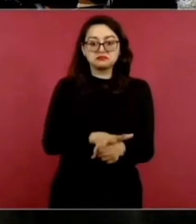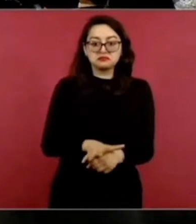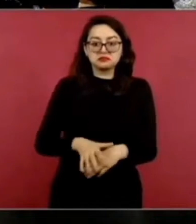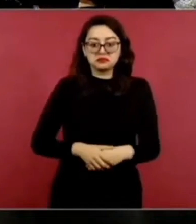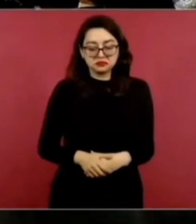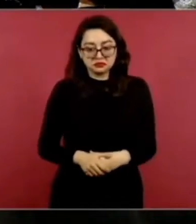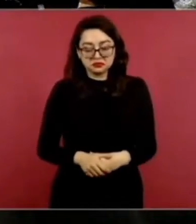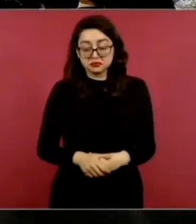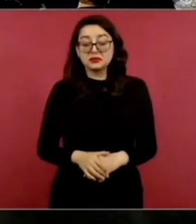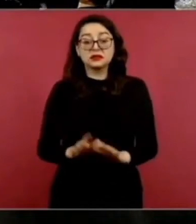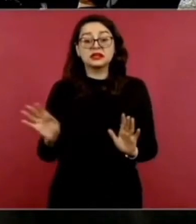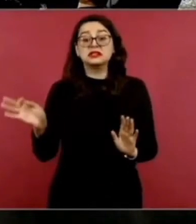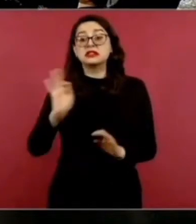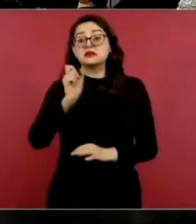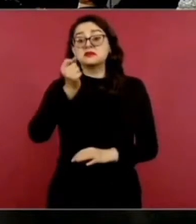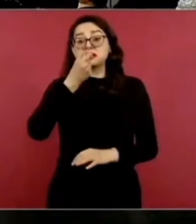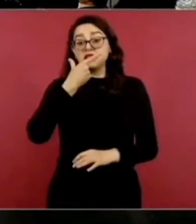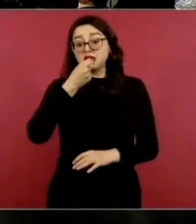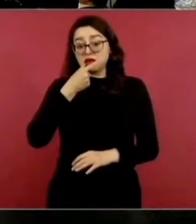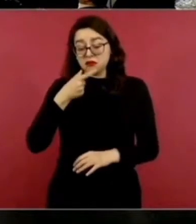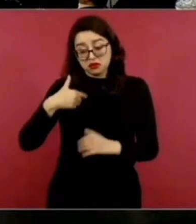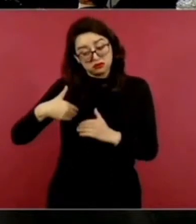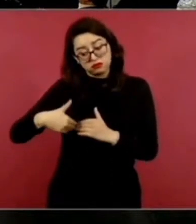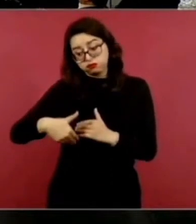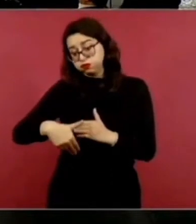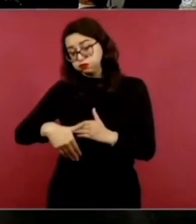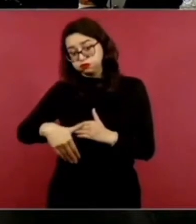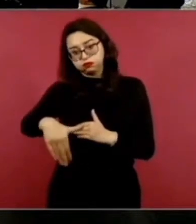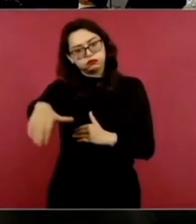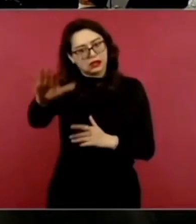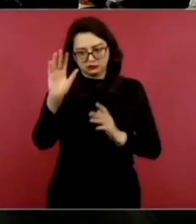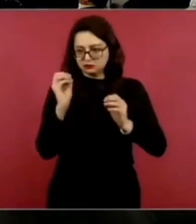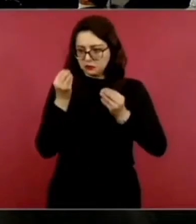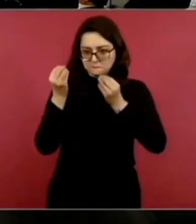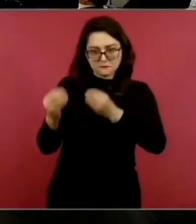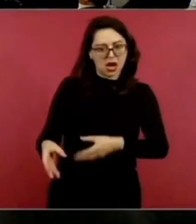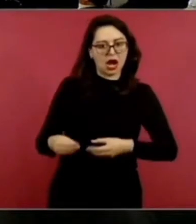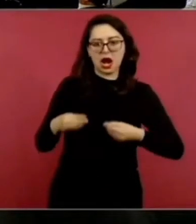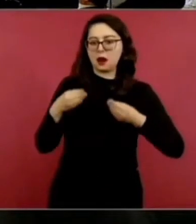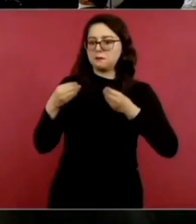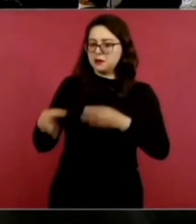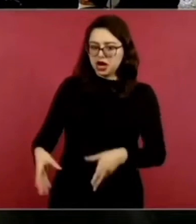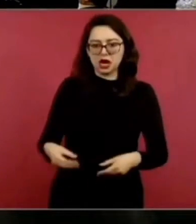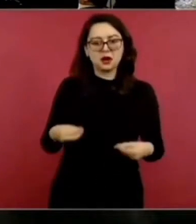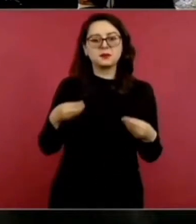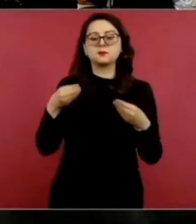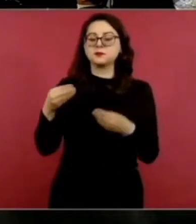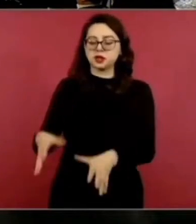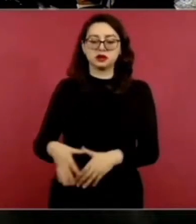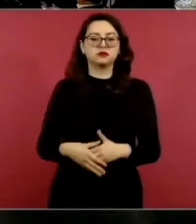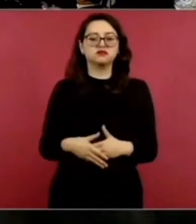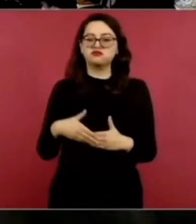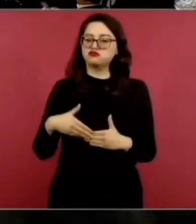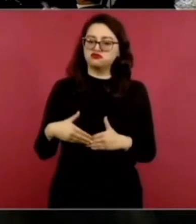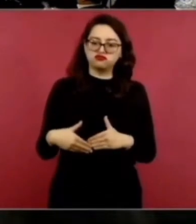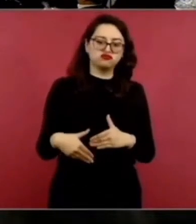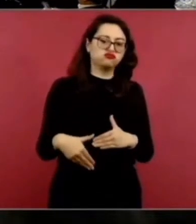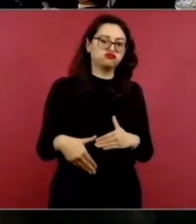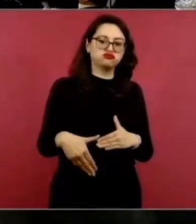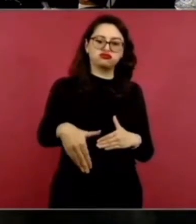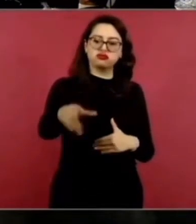los necesita de por vida, que no les falte sus medicamentos, los que tengan